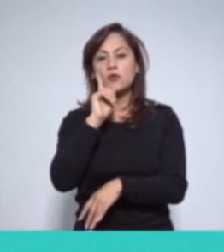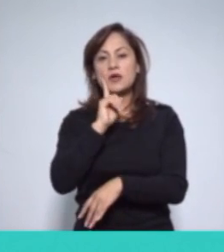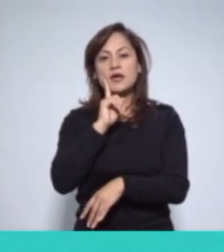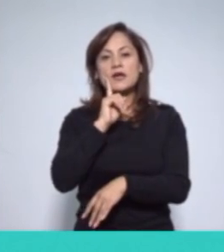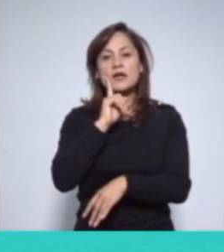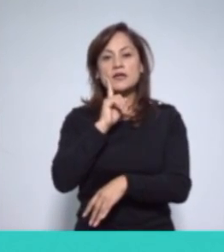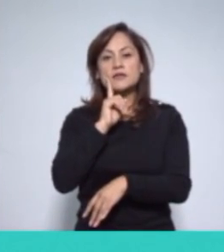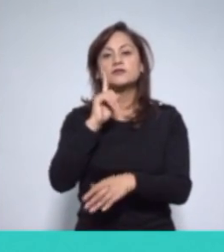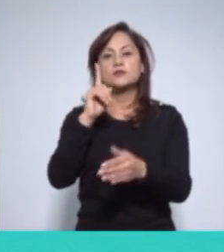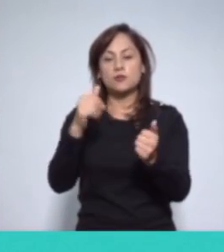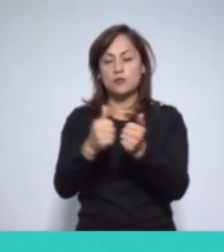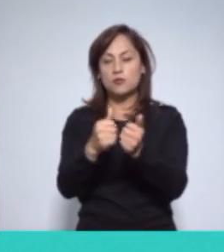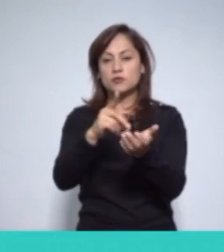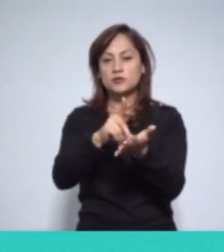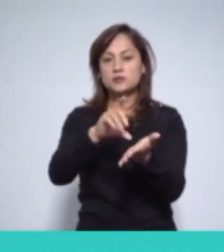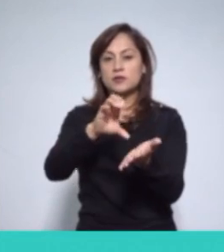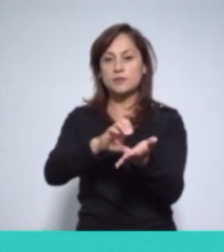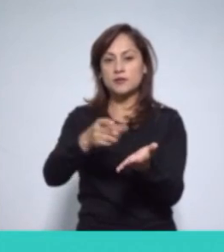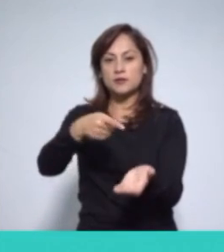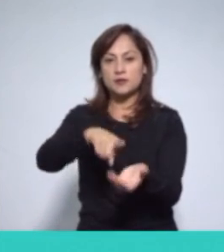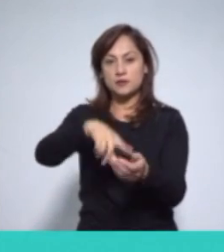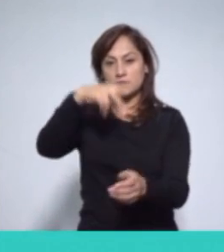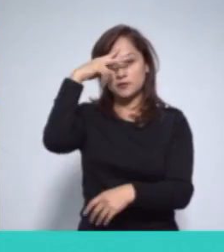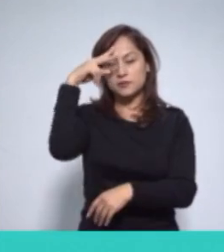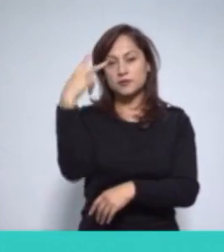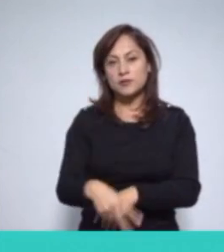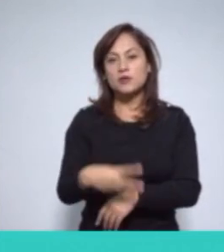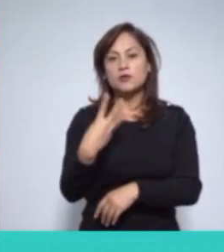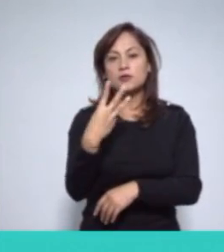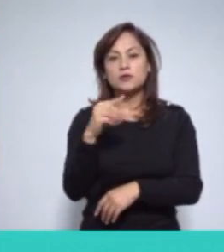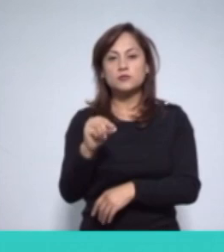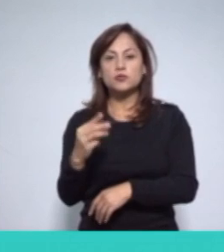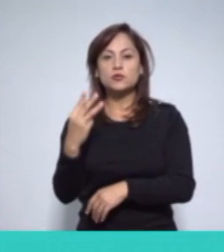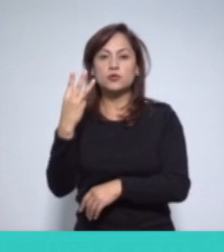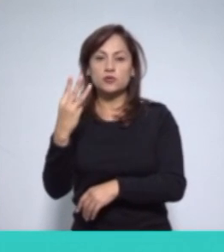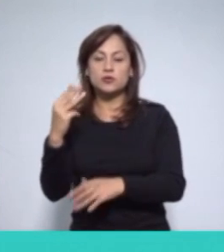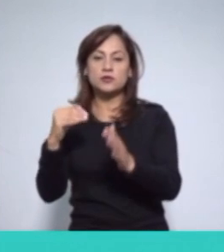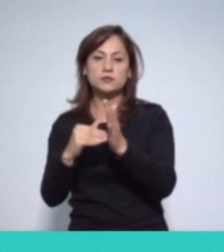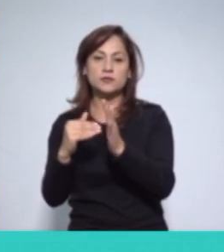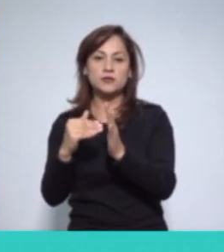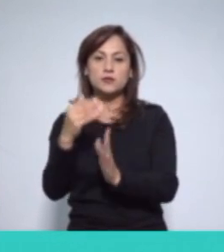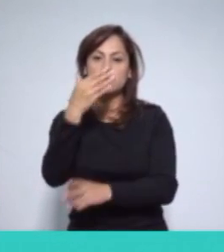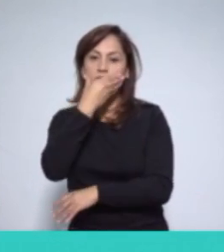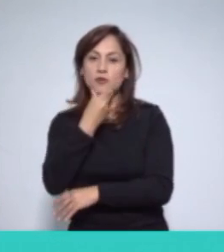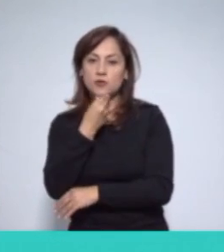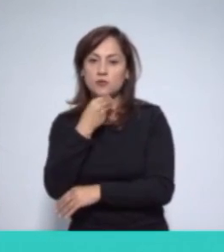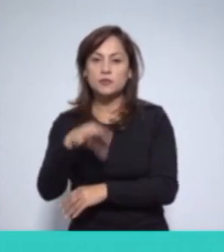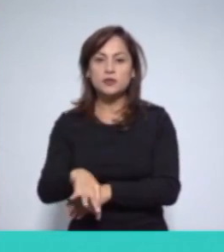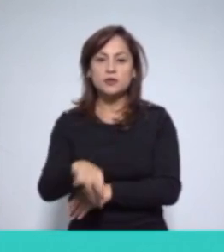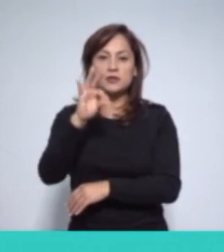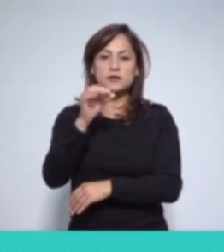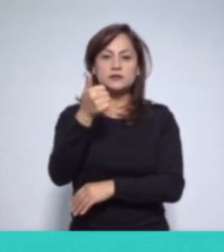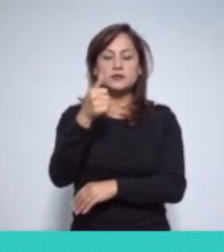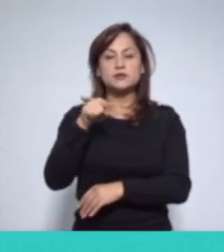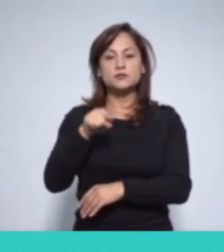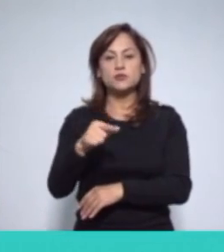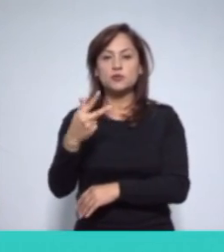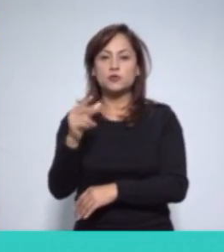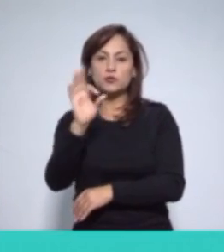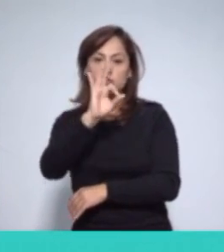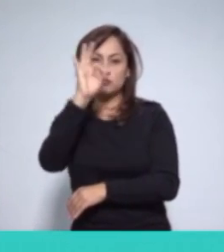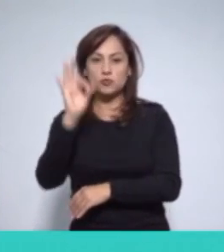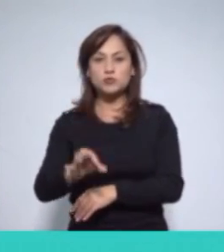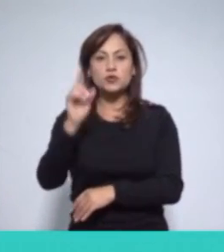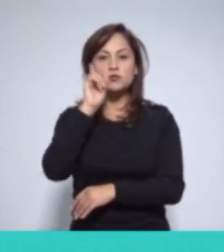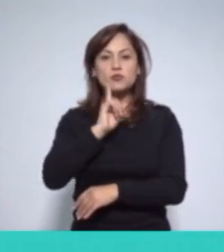con discapacidad y 3.3 millones son hombres. De ahí, 6.2% de mujeres tienen